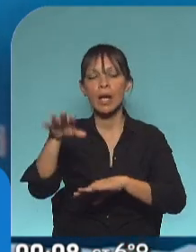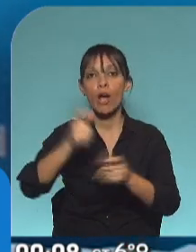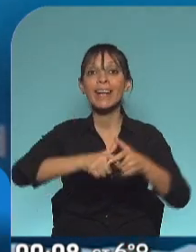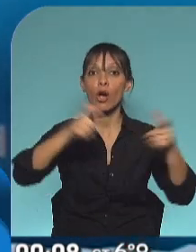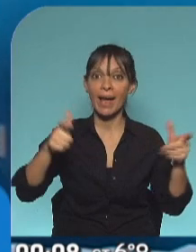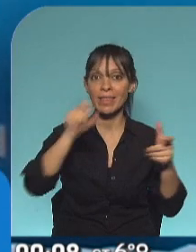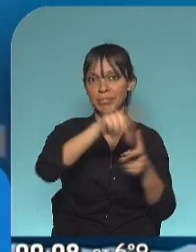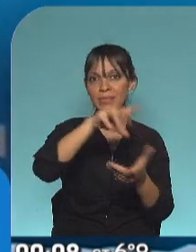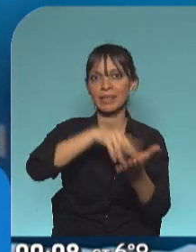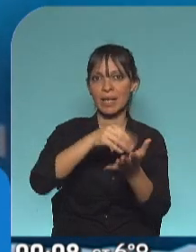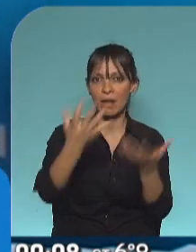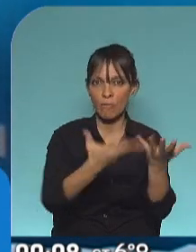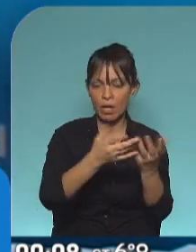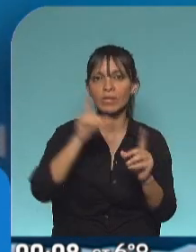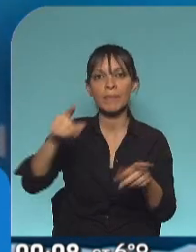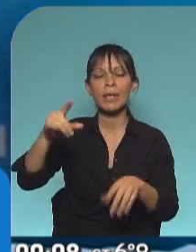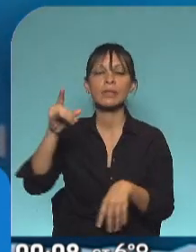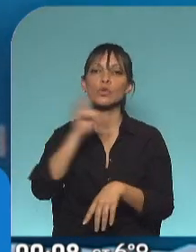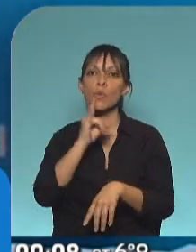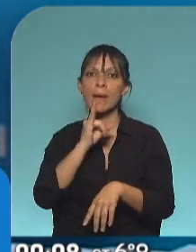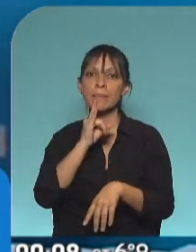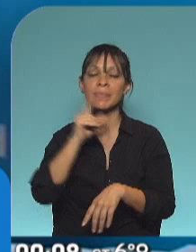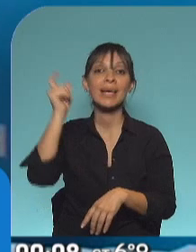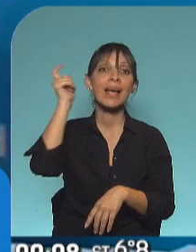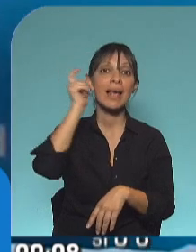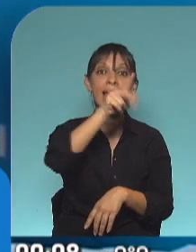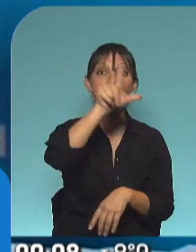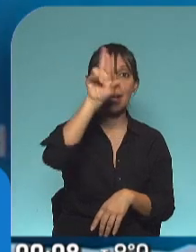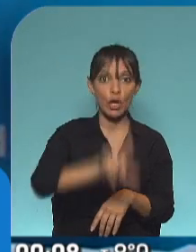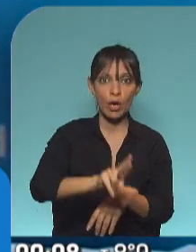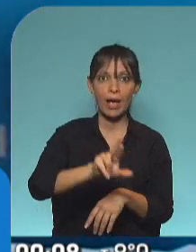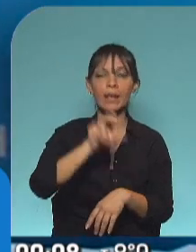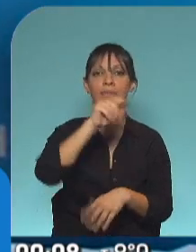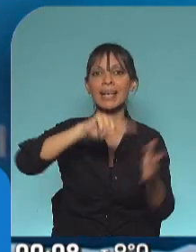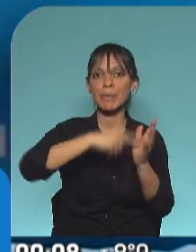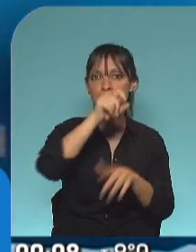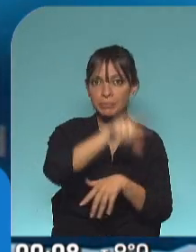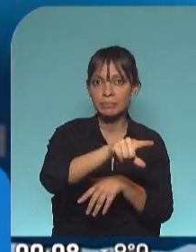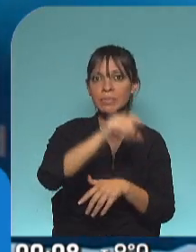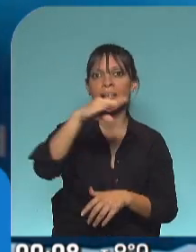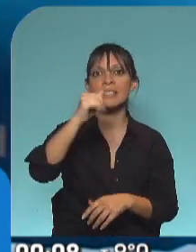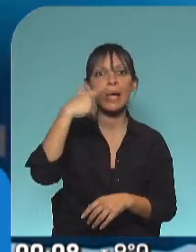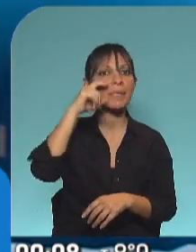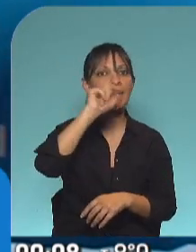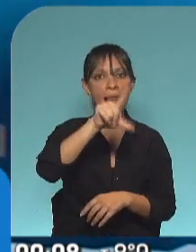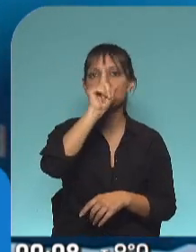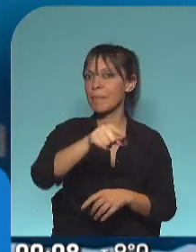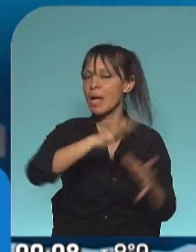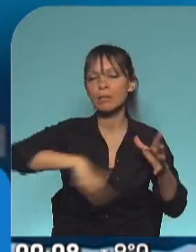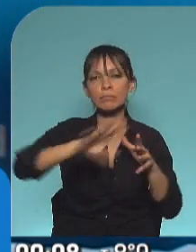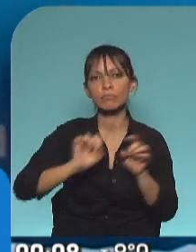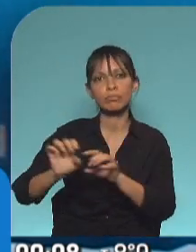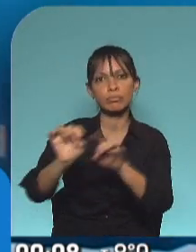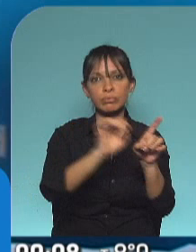Fuego y en Tucumán, en su capital. La Rioja, en Capital y en Chamical también presentan transmisión comunitaria.